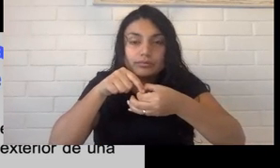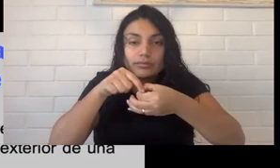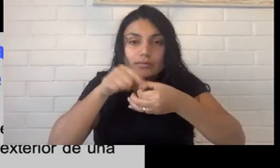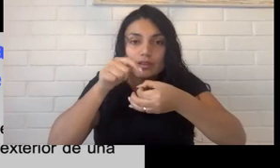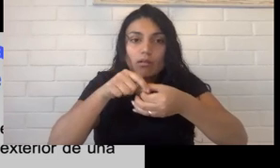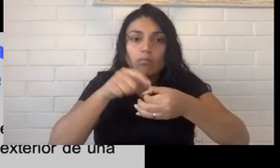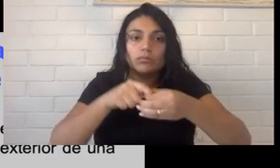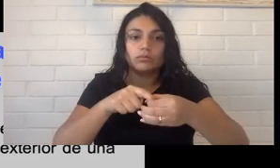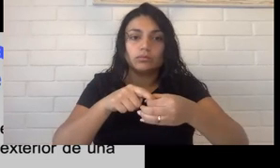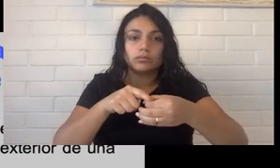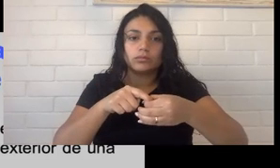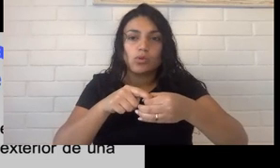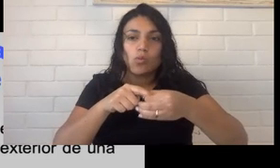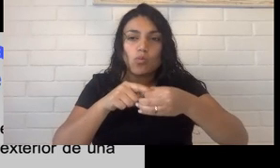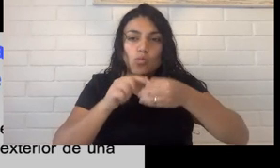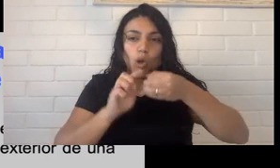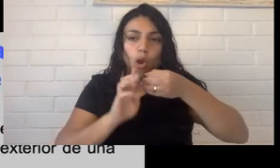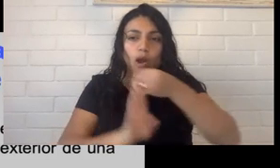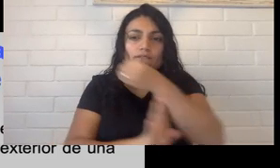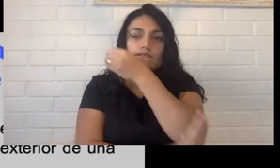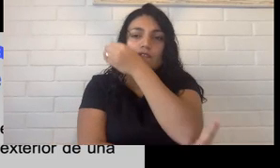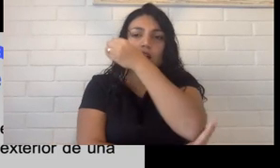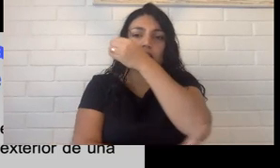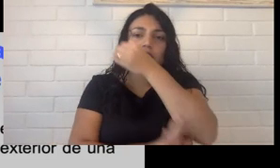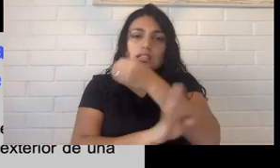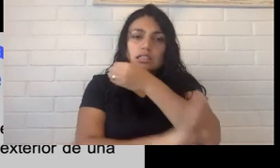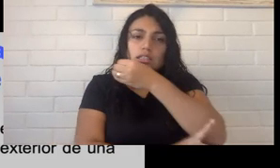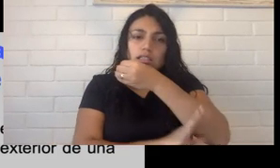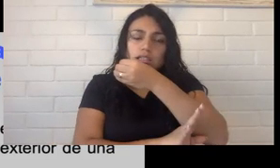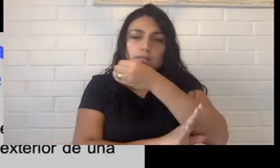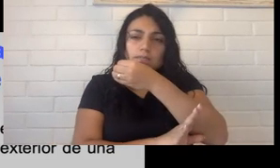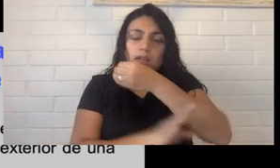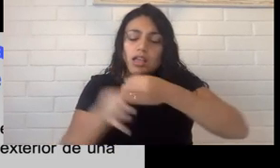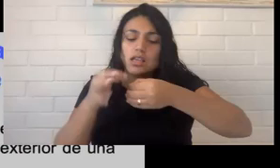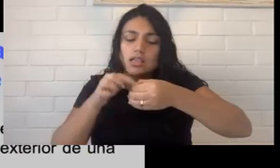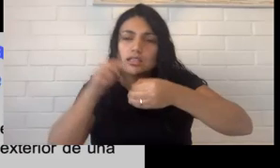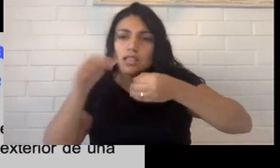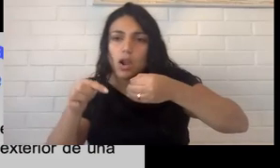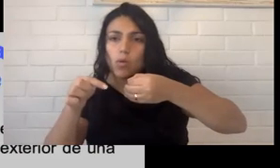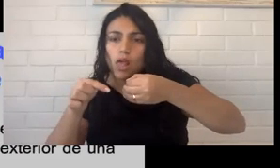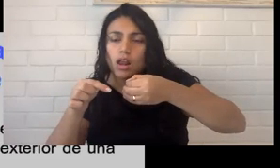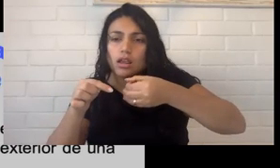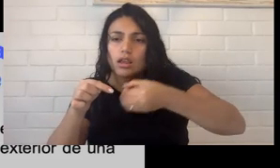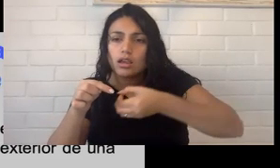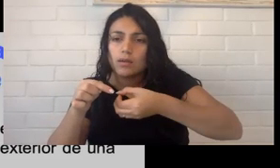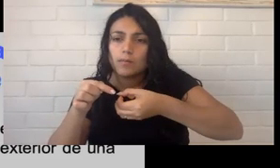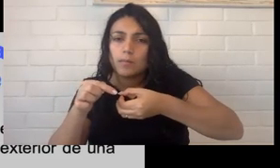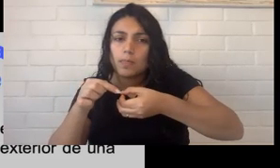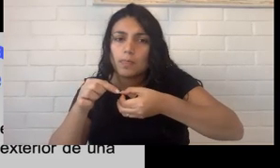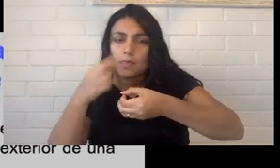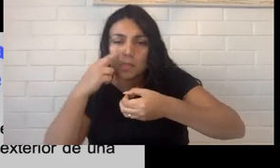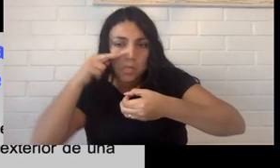una base en el medio extracelular, y entonces esto